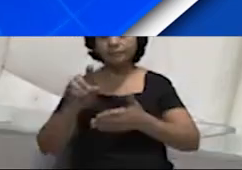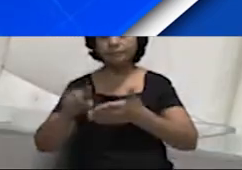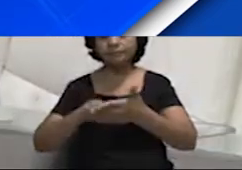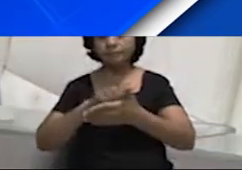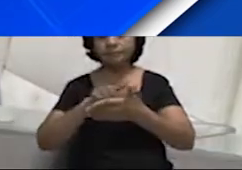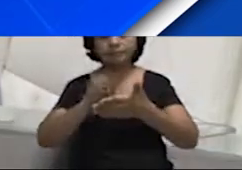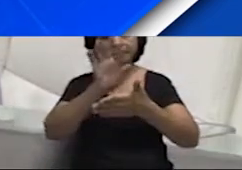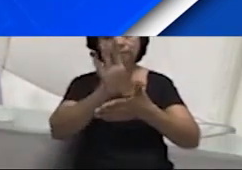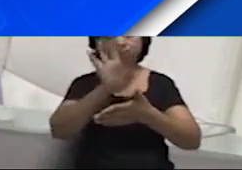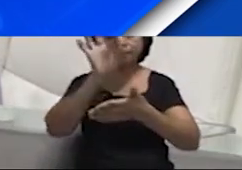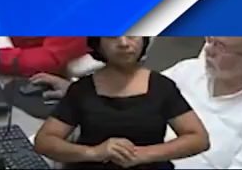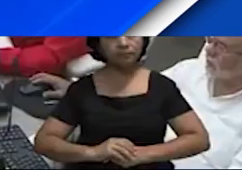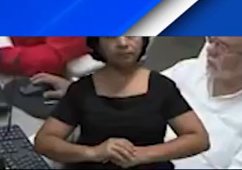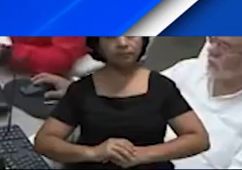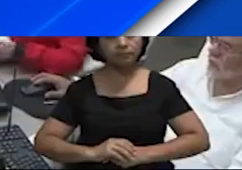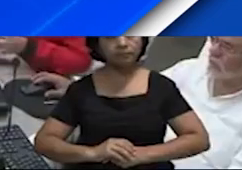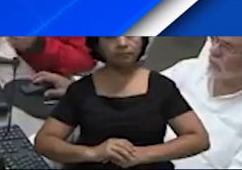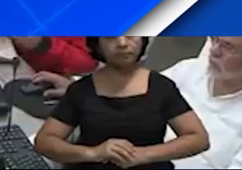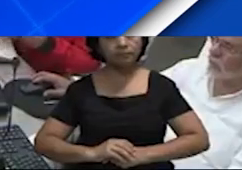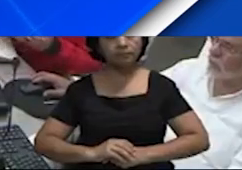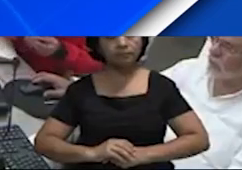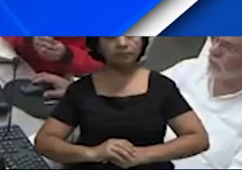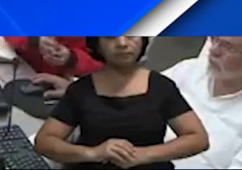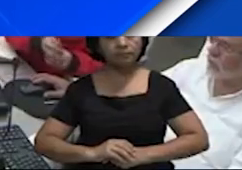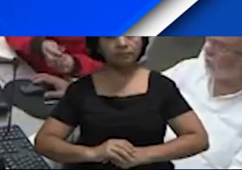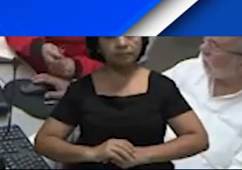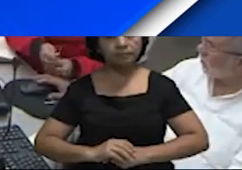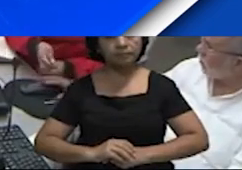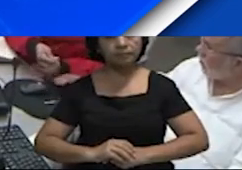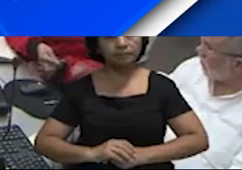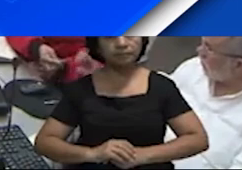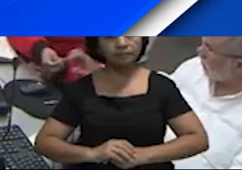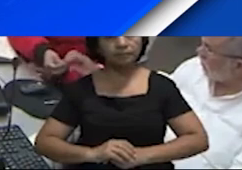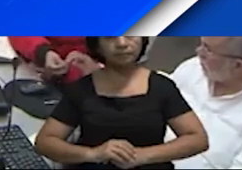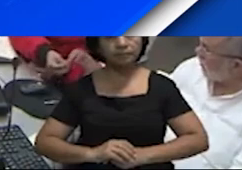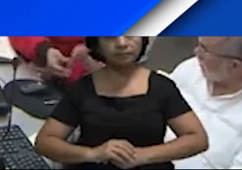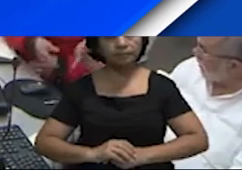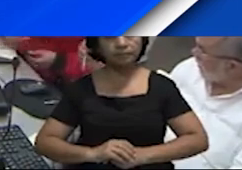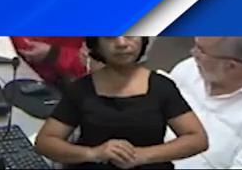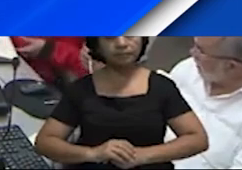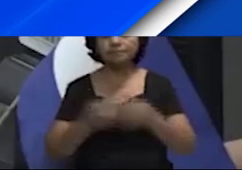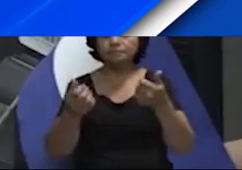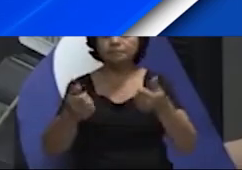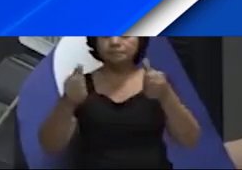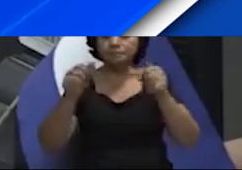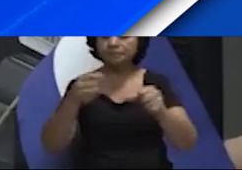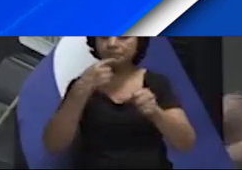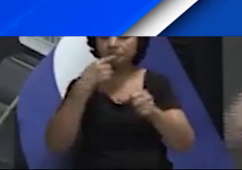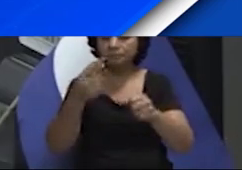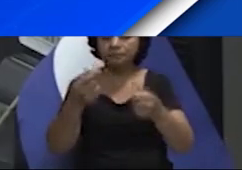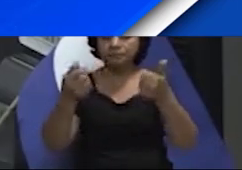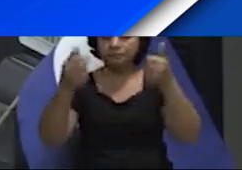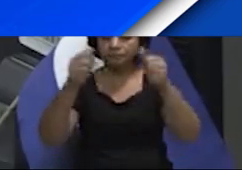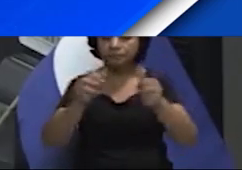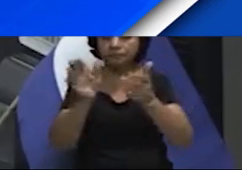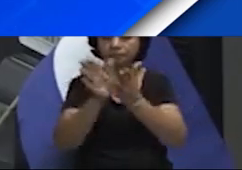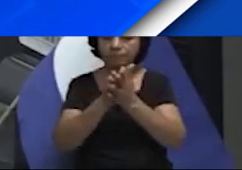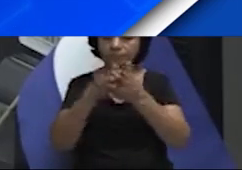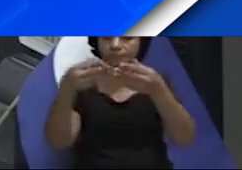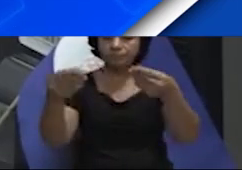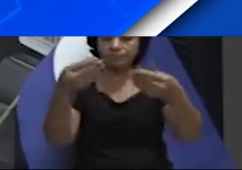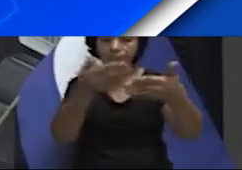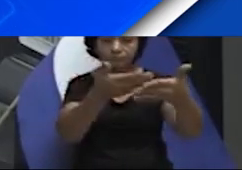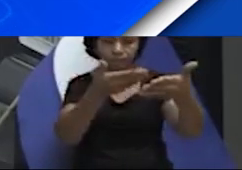el cargo del fiscal general y dos Para ocupar el cargo de fiscal adjunto conforme a la documentación